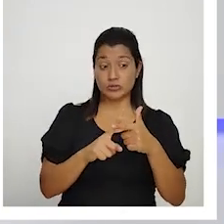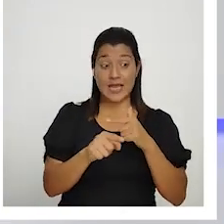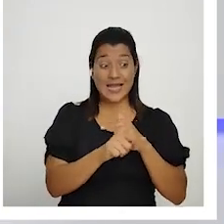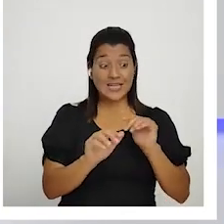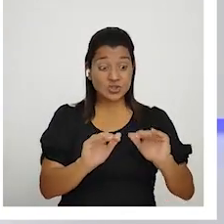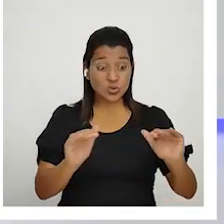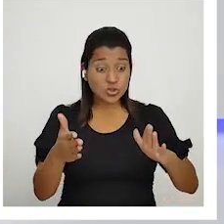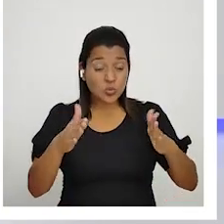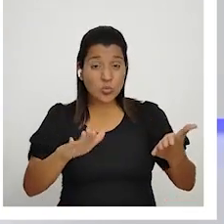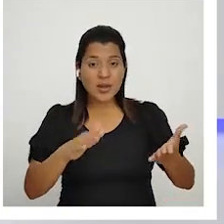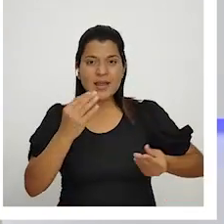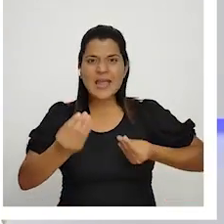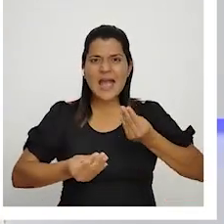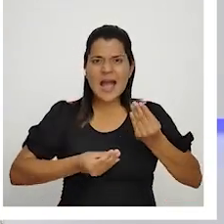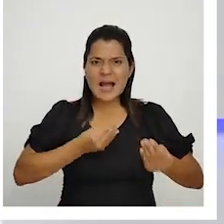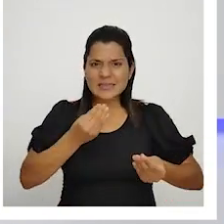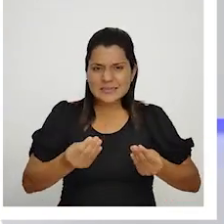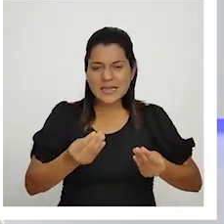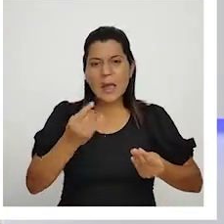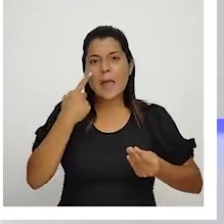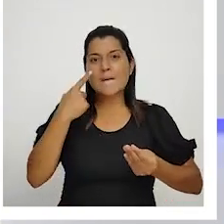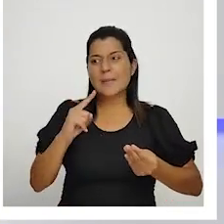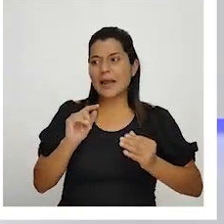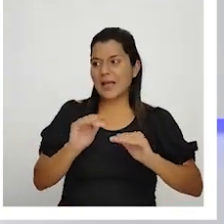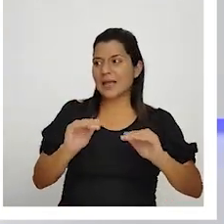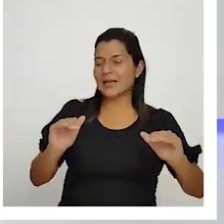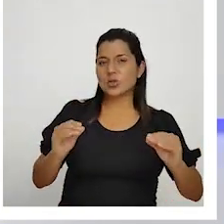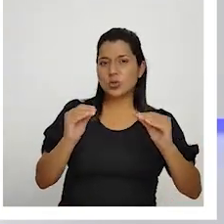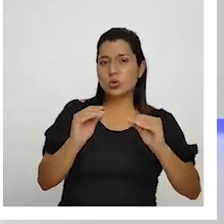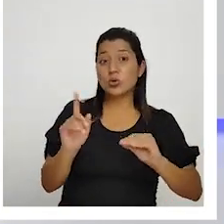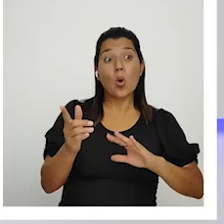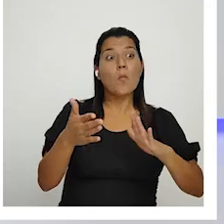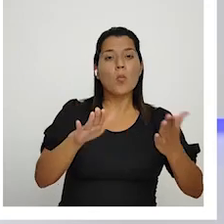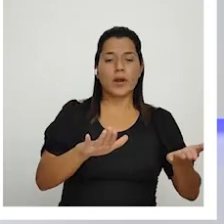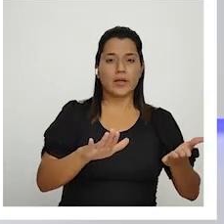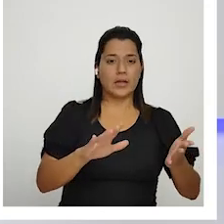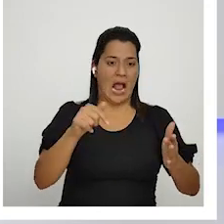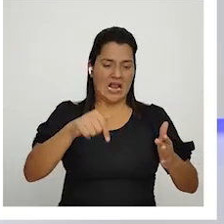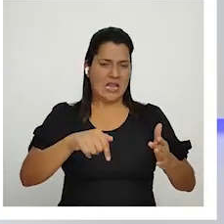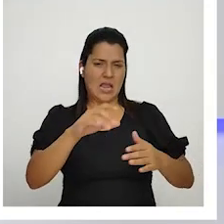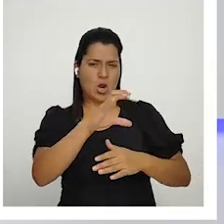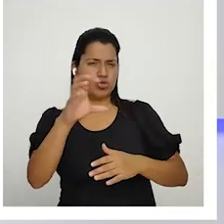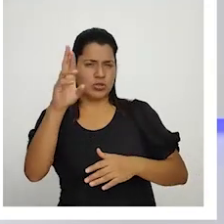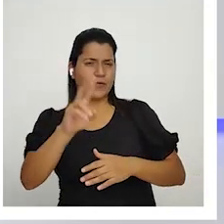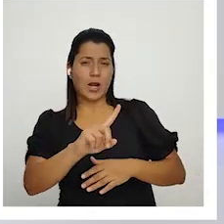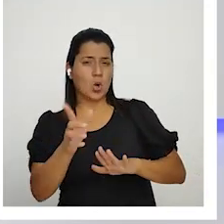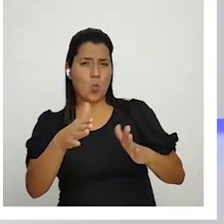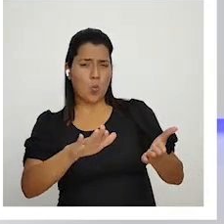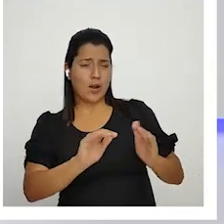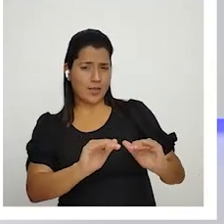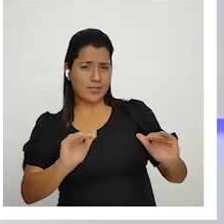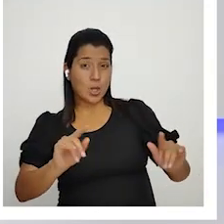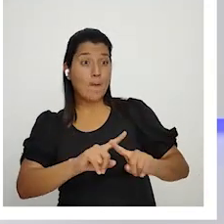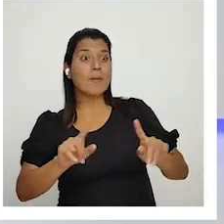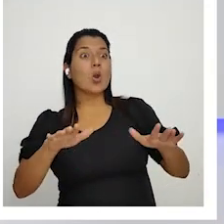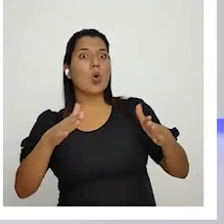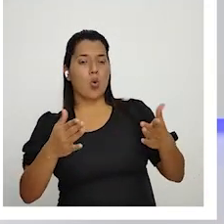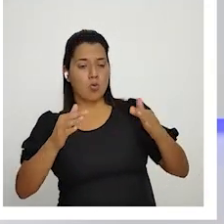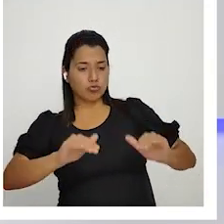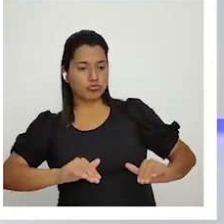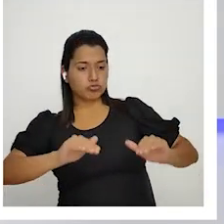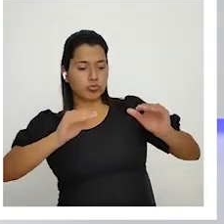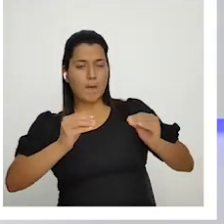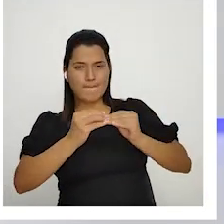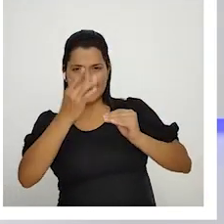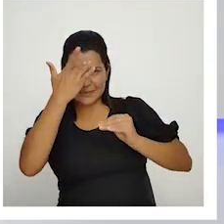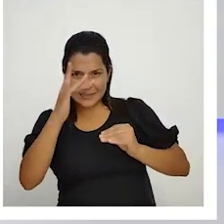¿cómo hacemos para que sean niños más inteligentes, con buenas relaciones, etcétera? Entonces, eso que yo estudié, lo que busca es eso, ¿verdad? Empoderar a